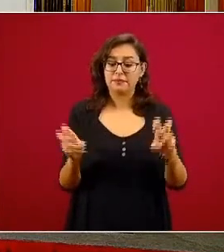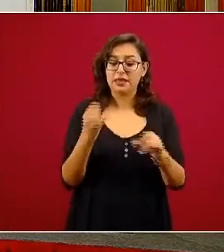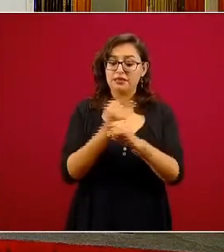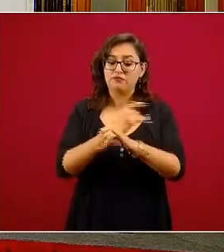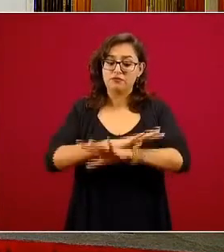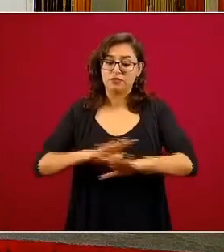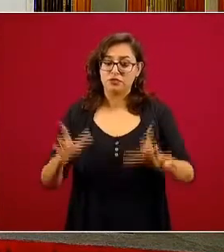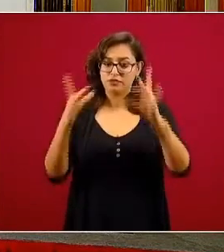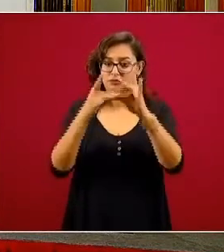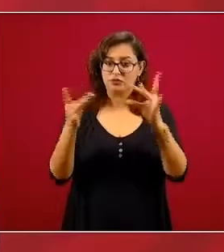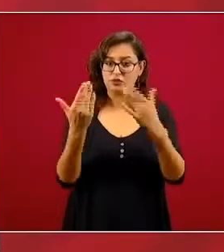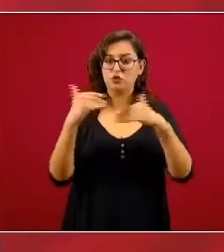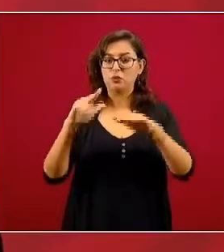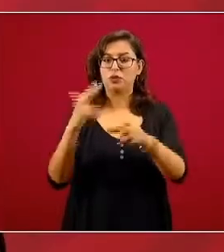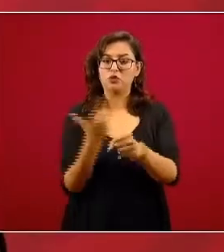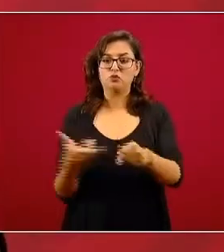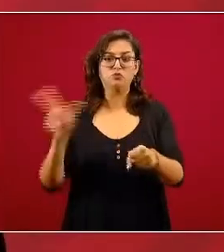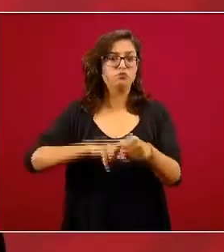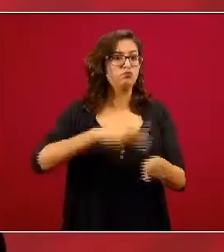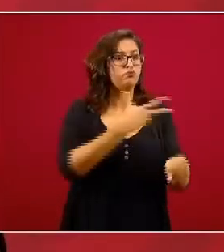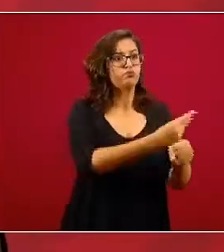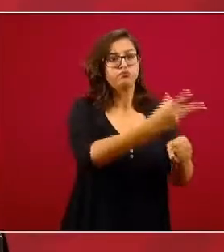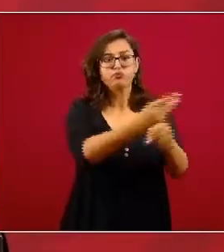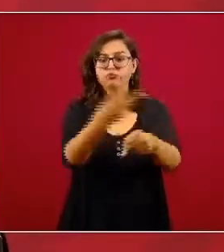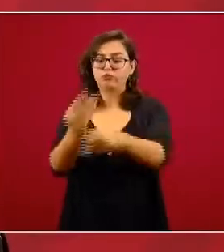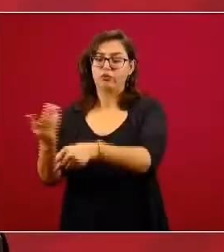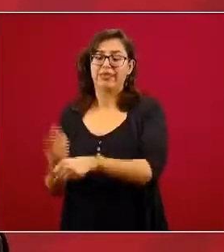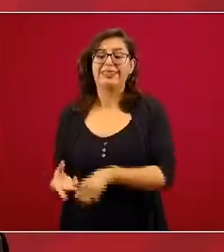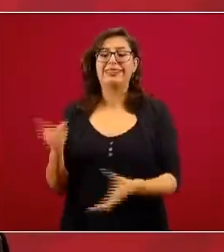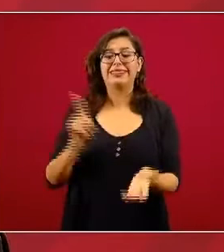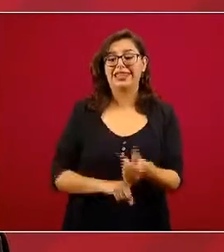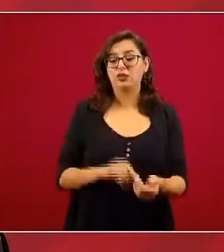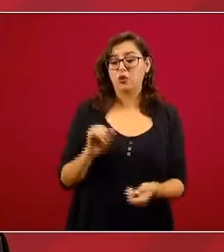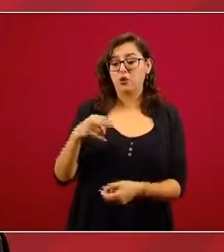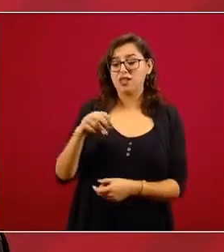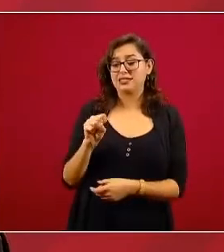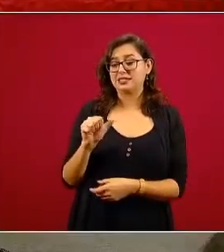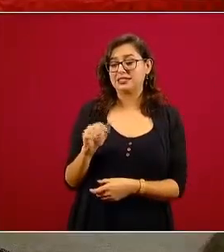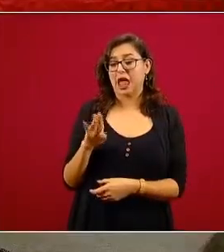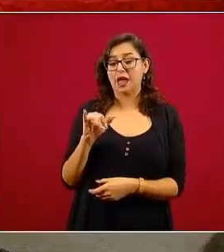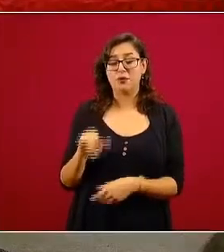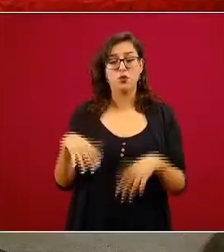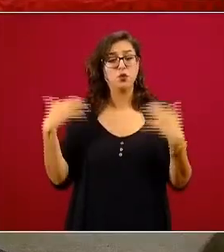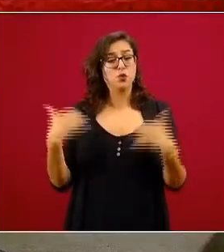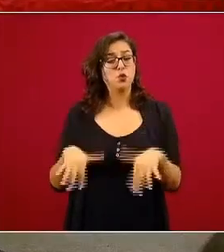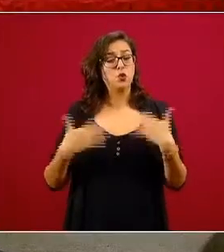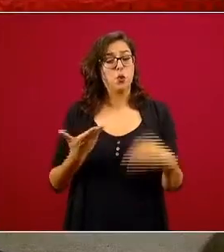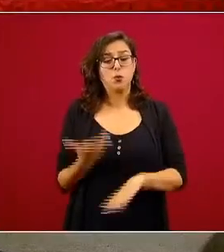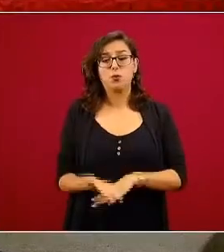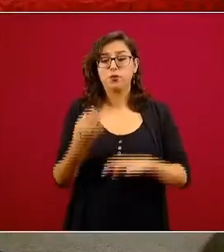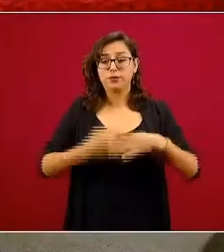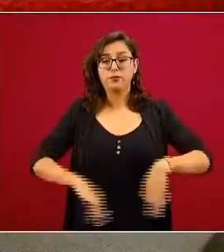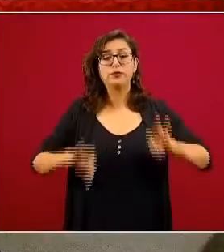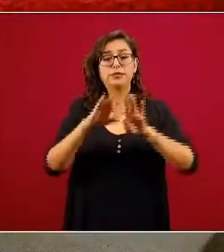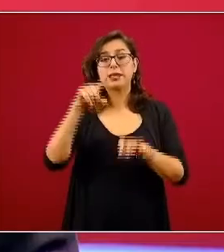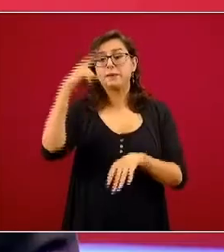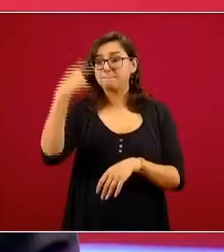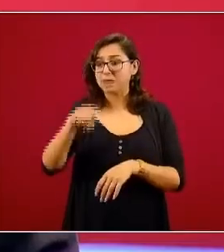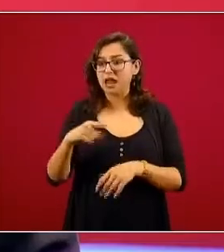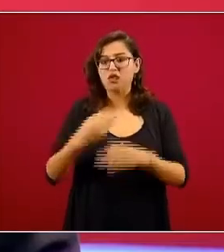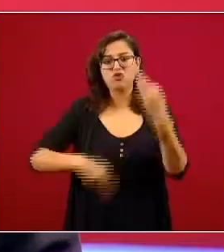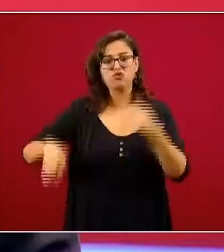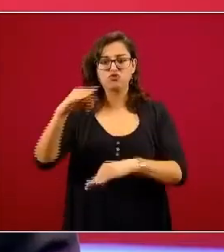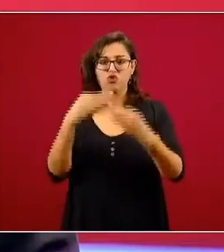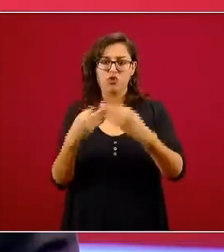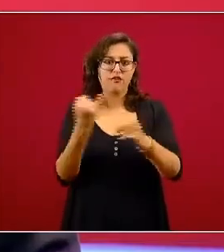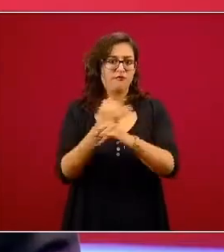informe y comentará sobre lo que ha hecho el INSABI. Ha sido un rol fundamental para lograr coordinar